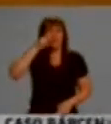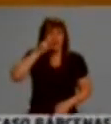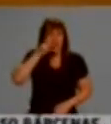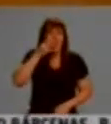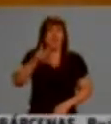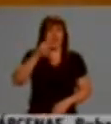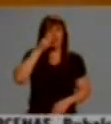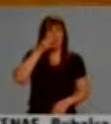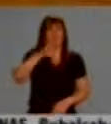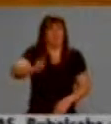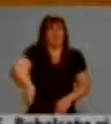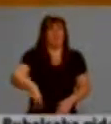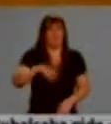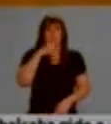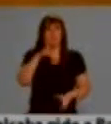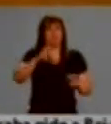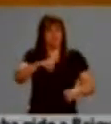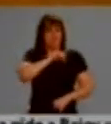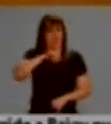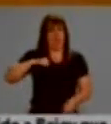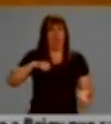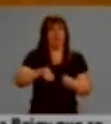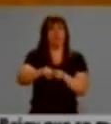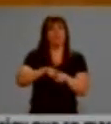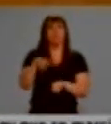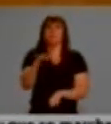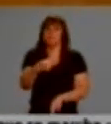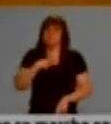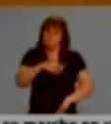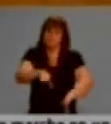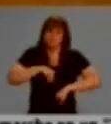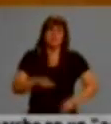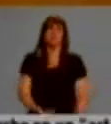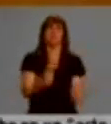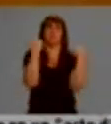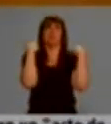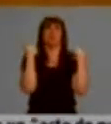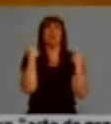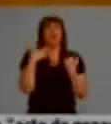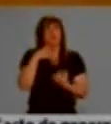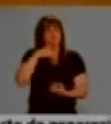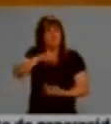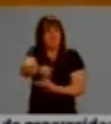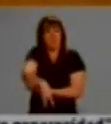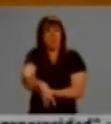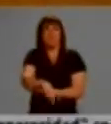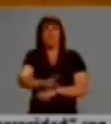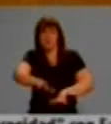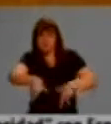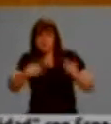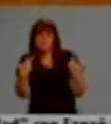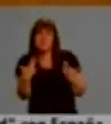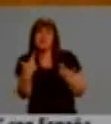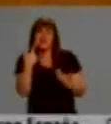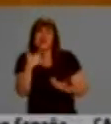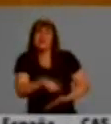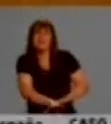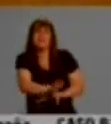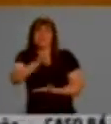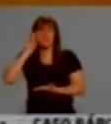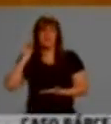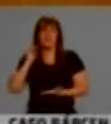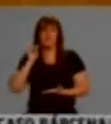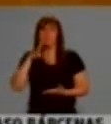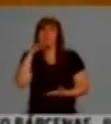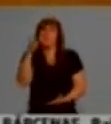que conlleve autocrítica y asunción de responsabilidad. Una verdad que nos permita siquiera comprender